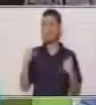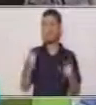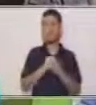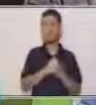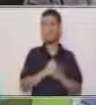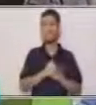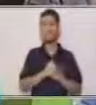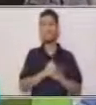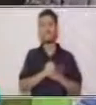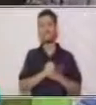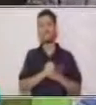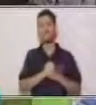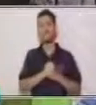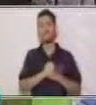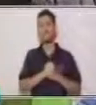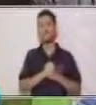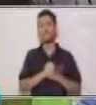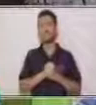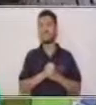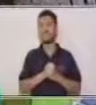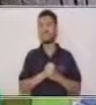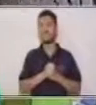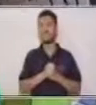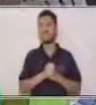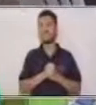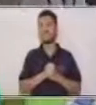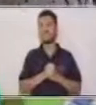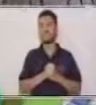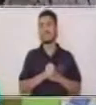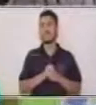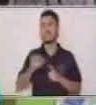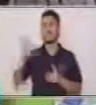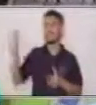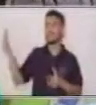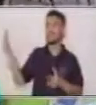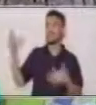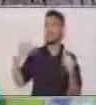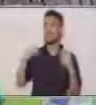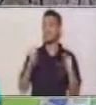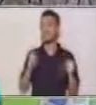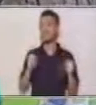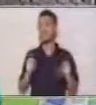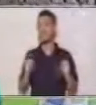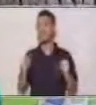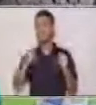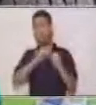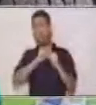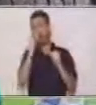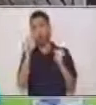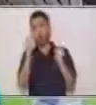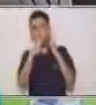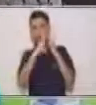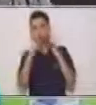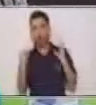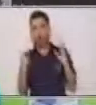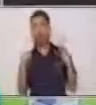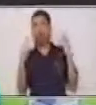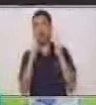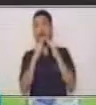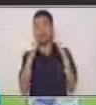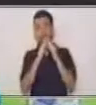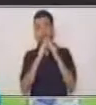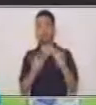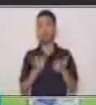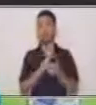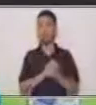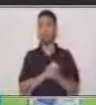Perfecto, tú sí sabes. Muy bien, hemos encontrado una casita. Exacto.